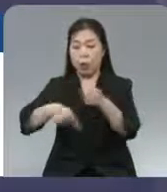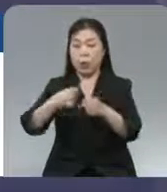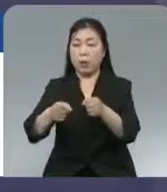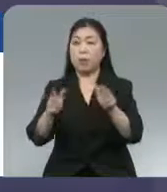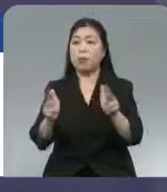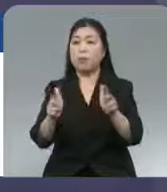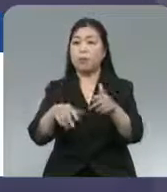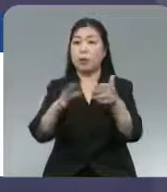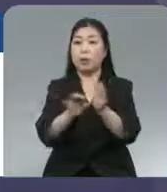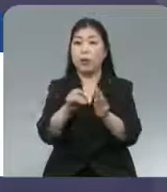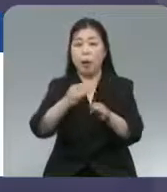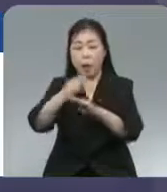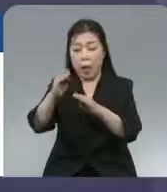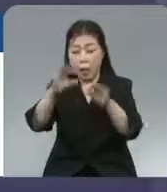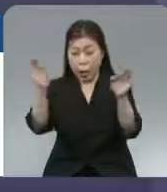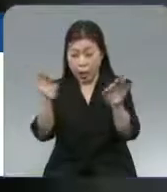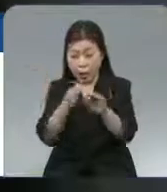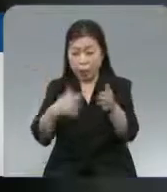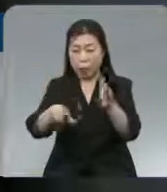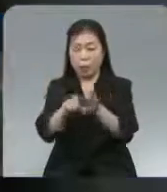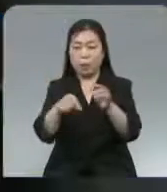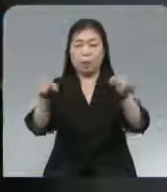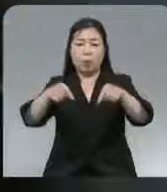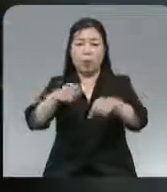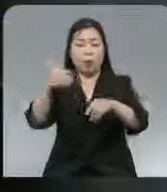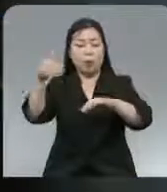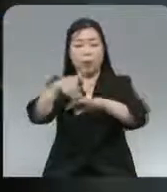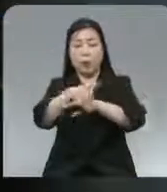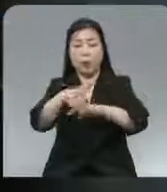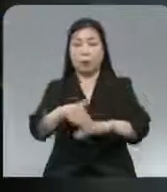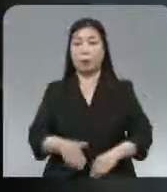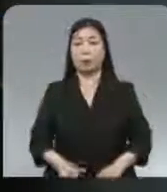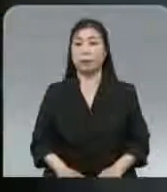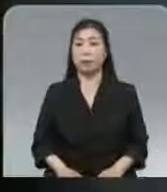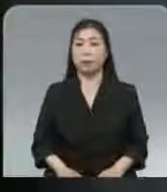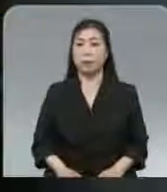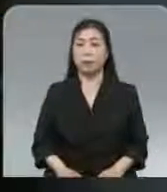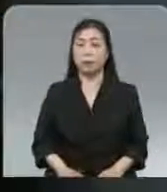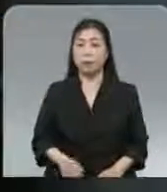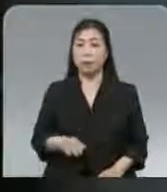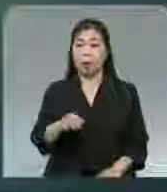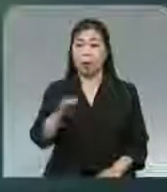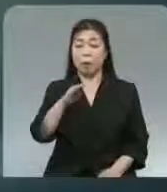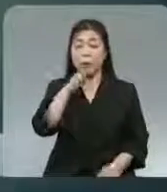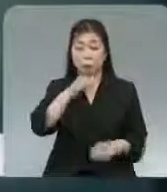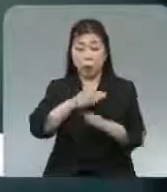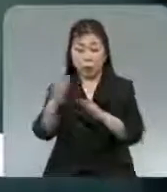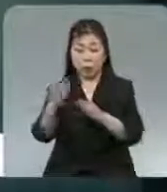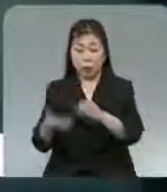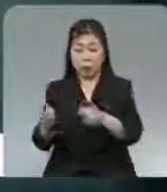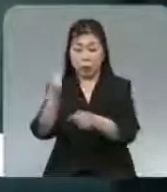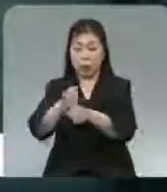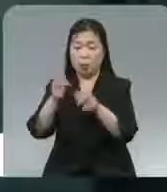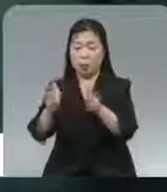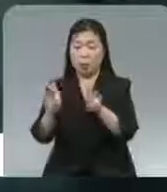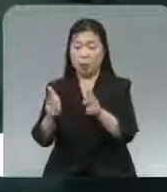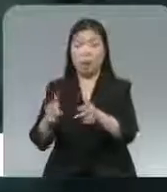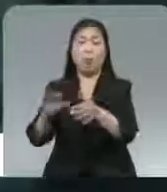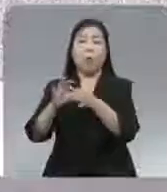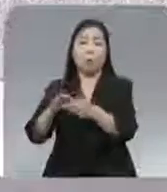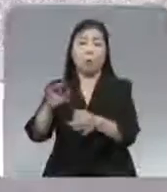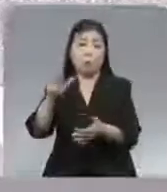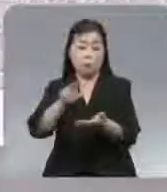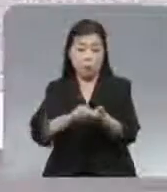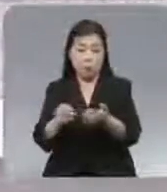operación del reactor atómico de 5 megavatios en dicha zona detenido que las imágenes muestran sobre el escape